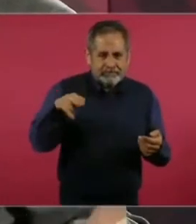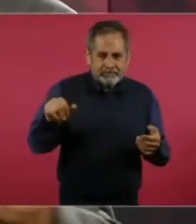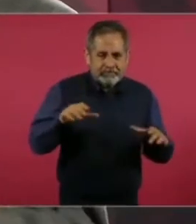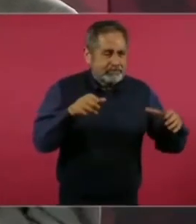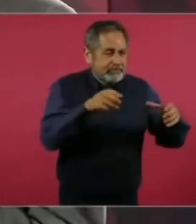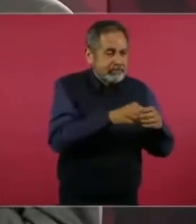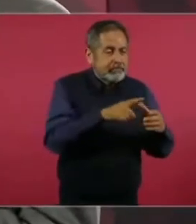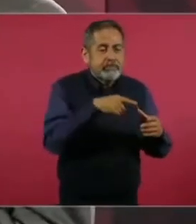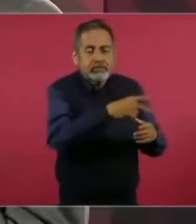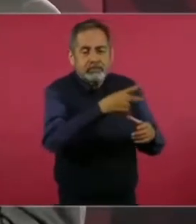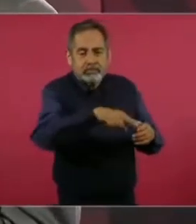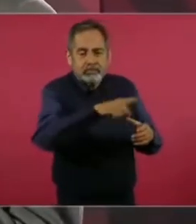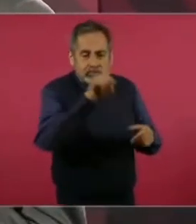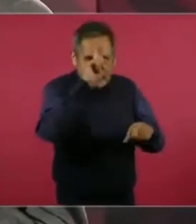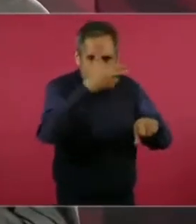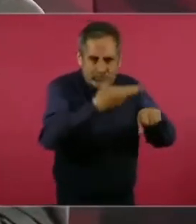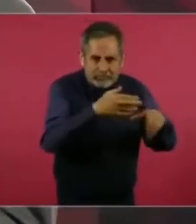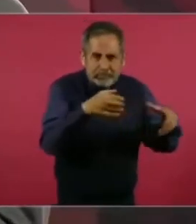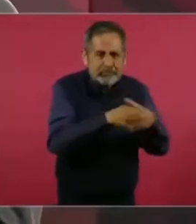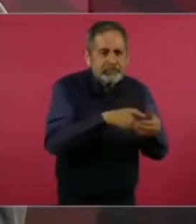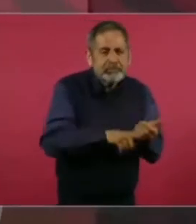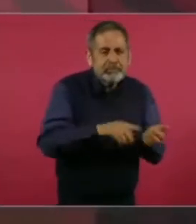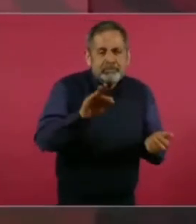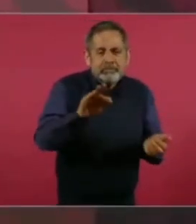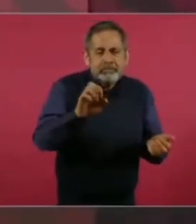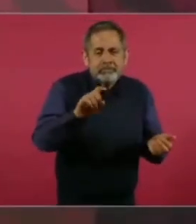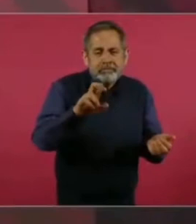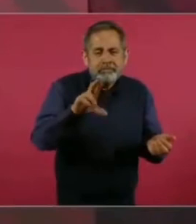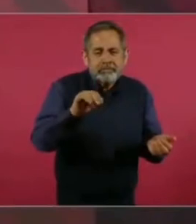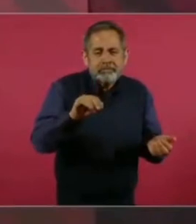son Federico Reyes Heroles y